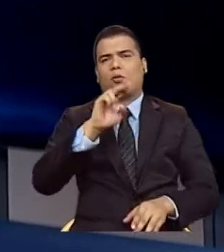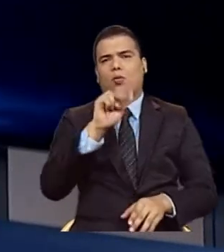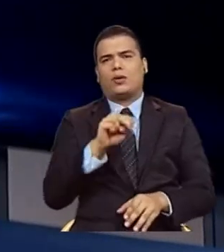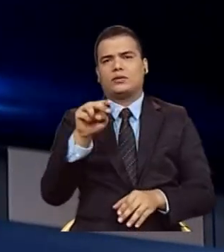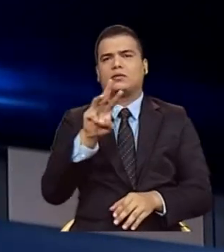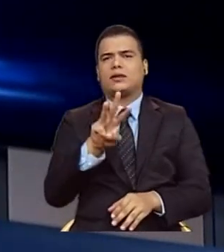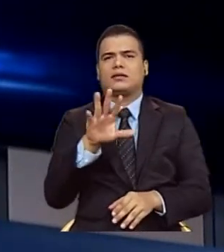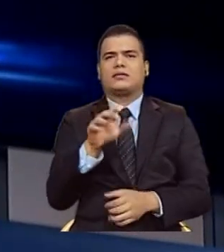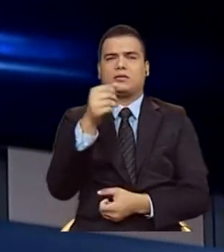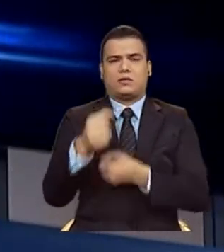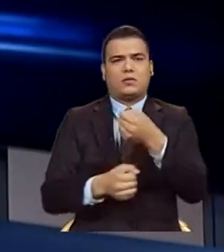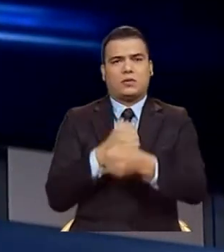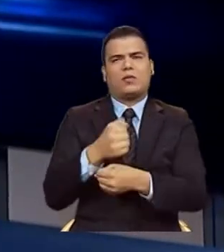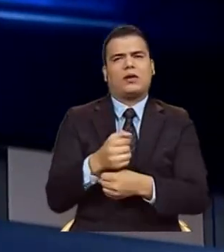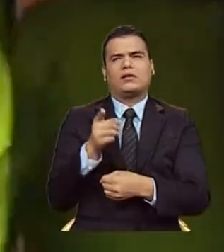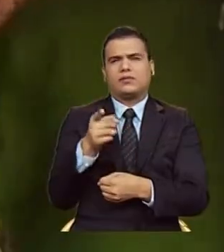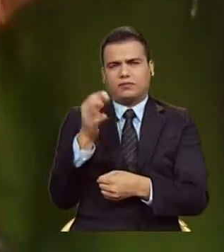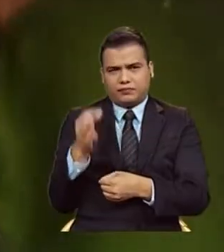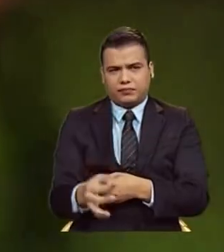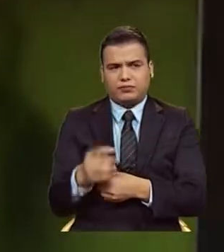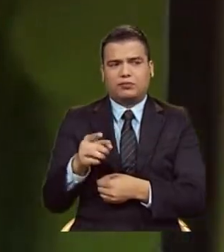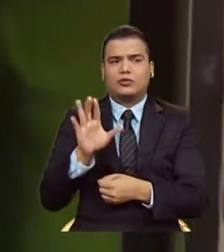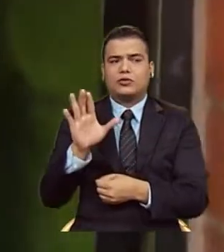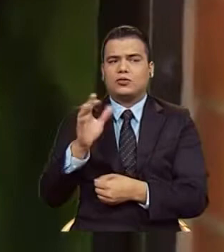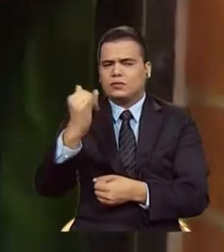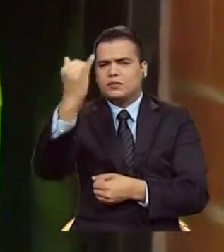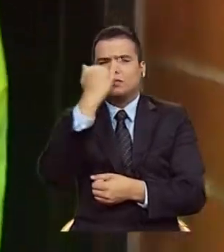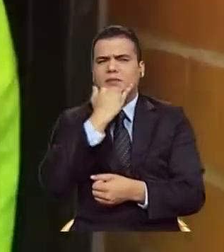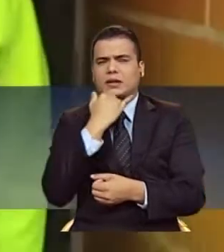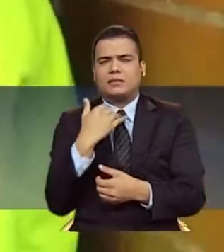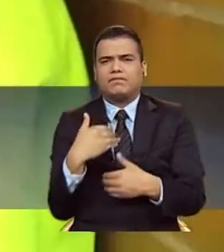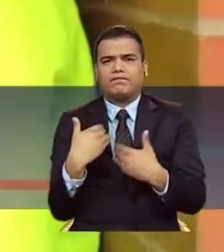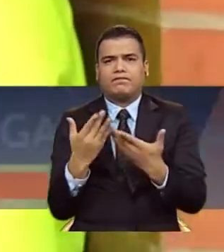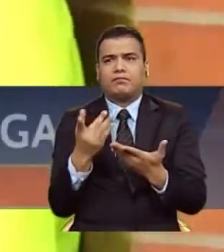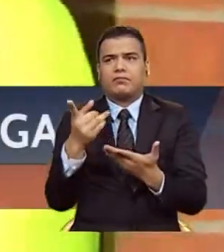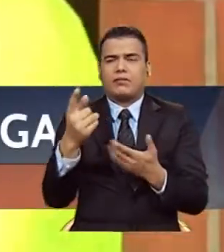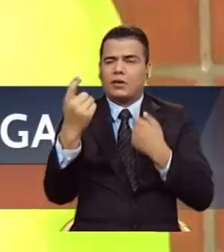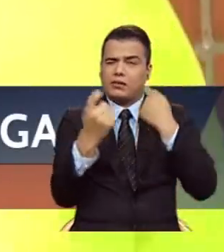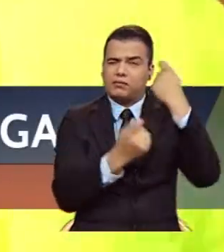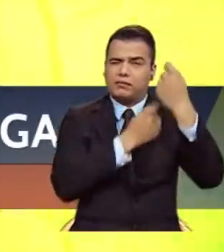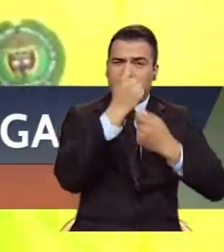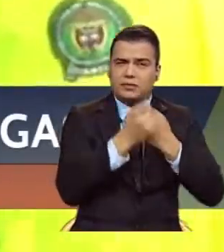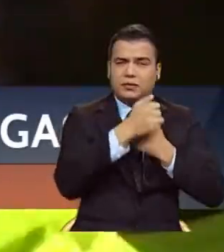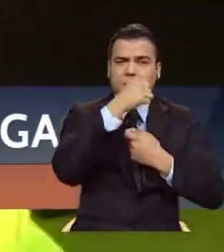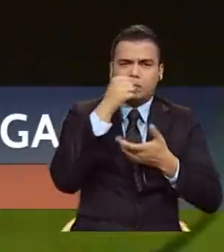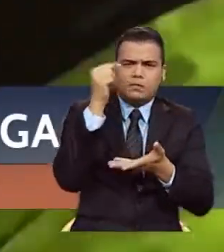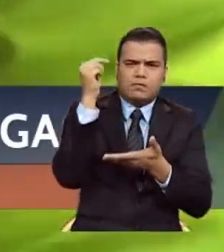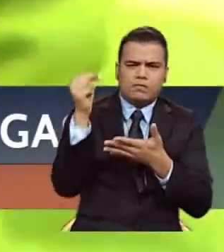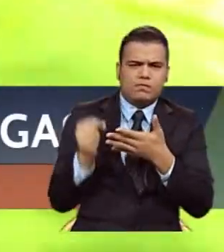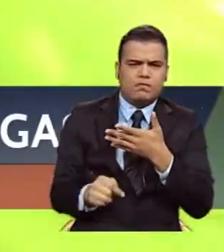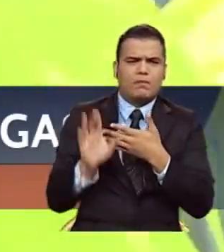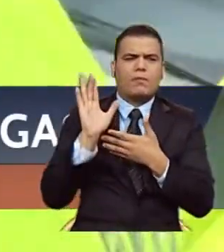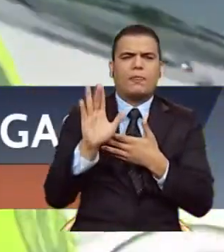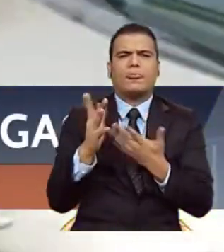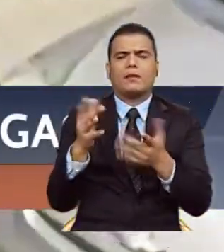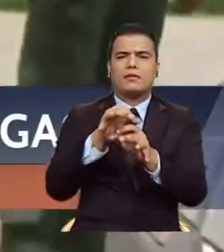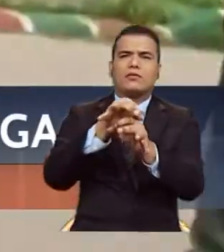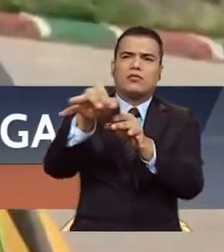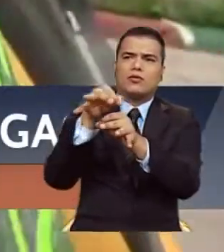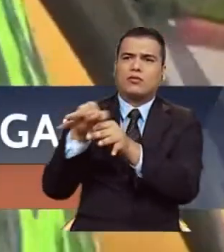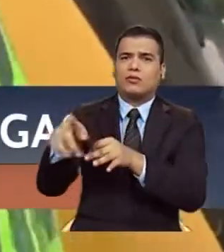de 35 años, acusado por las autoridades de ser el principal comercializador de drogas sintéticas en